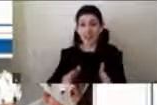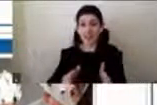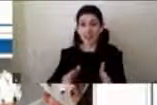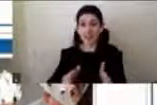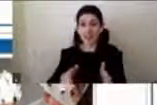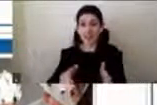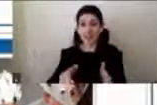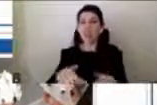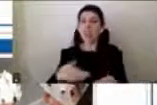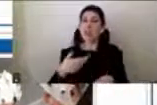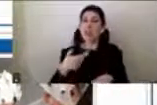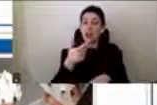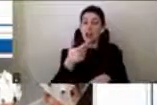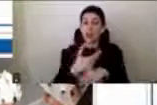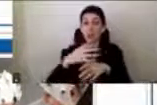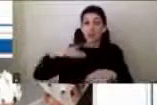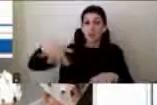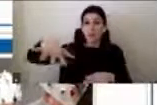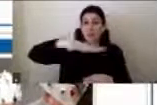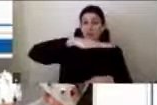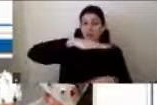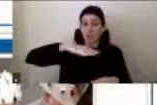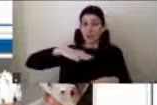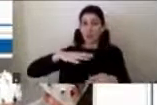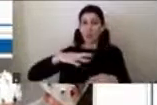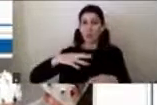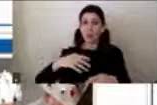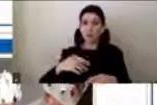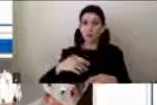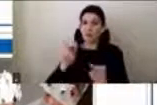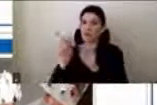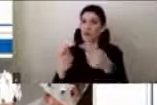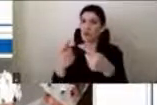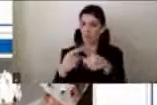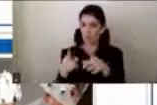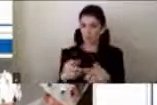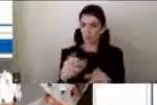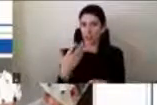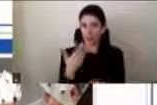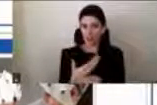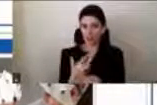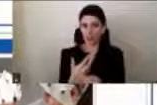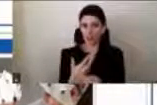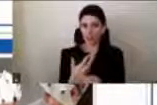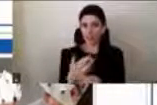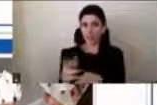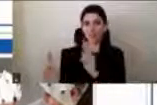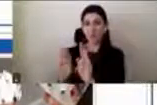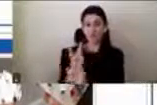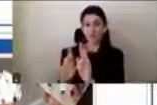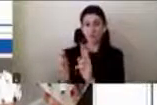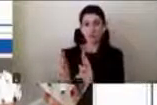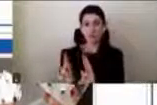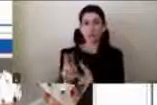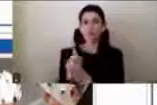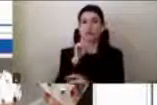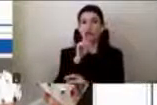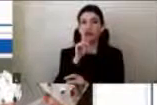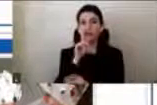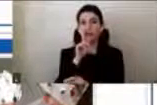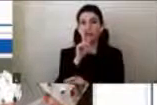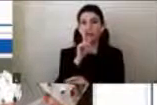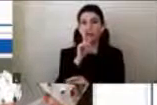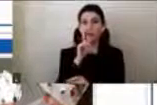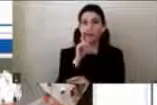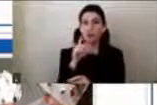intersubjetivo, interpersonal, en donde se va dando una interacción que tiene un componente de sincronía con el